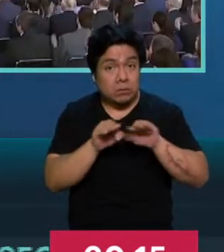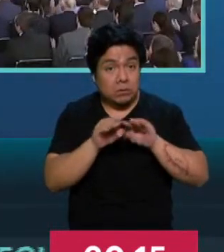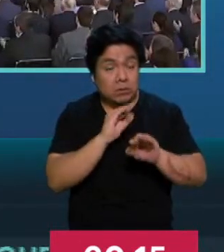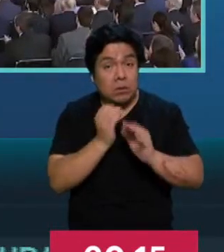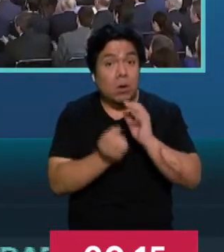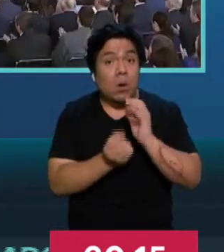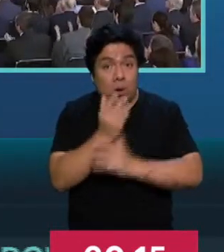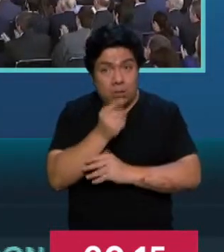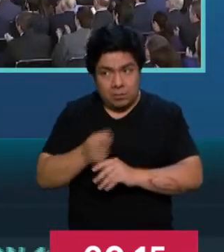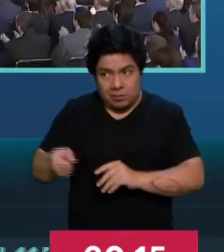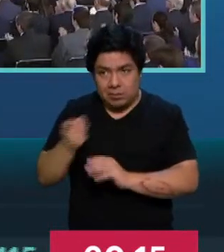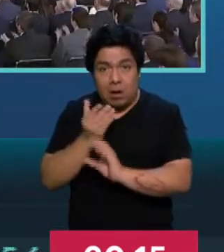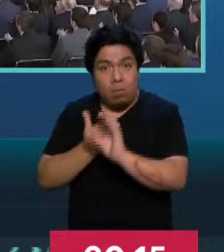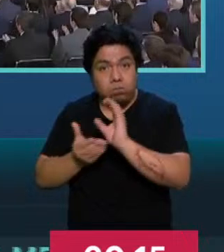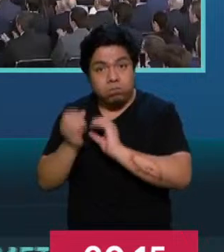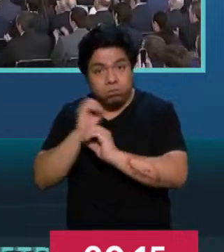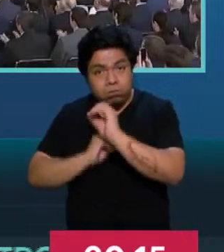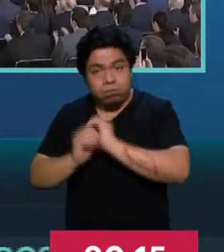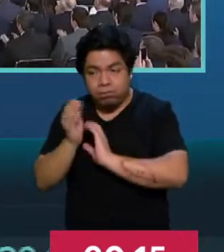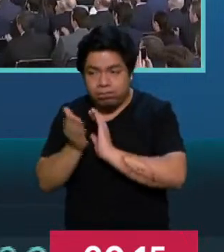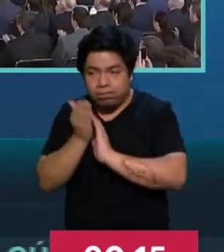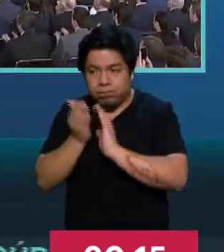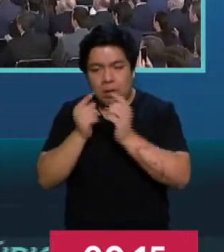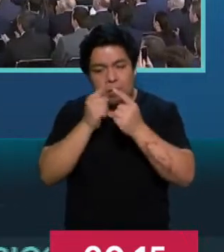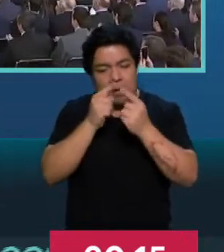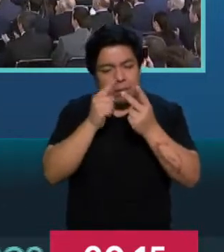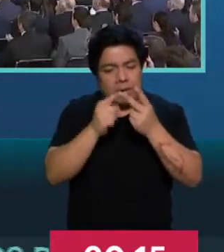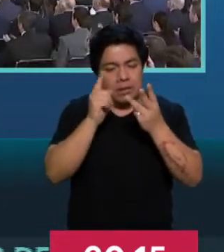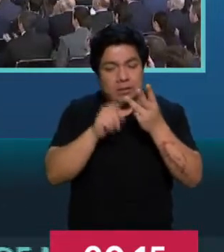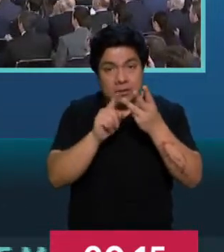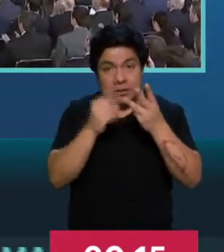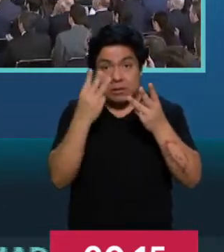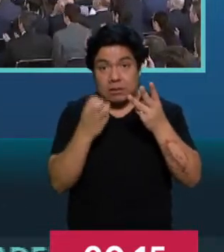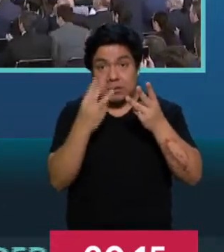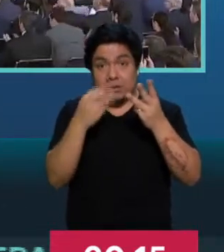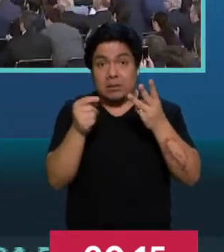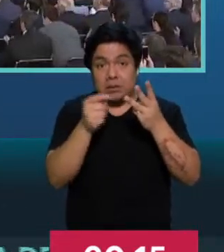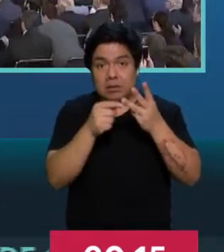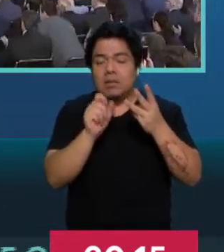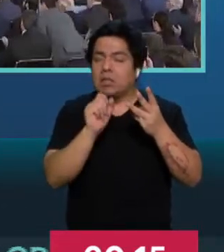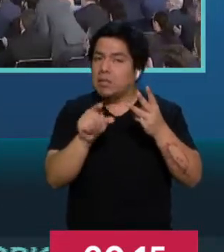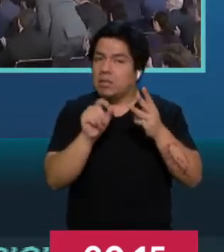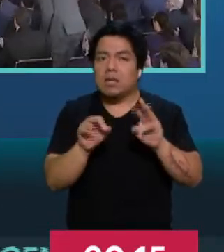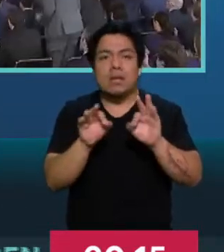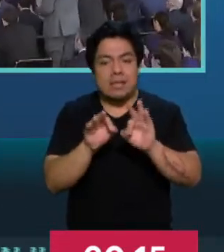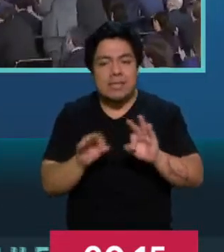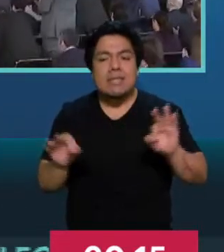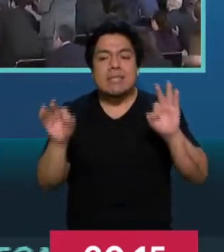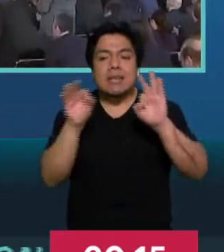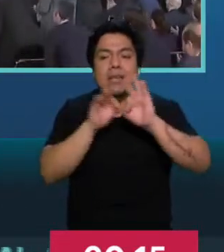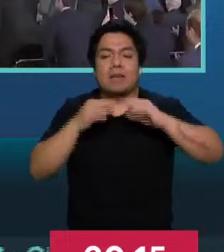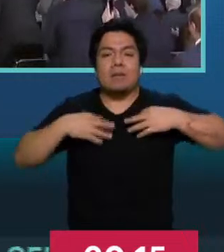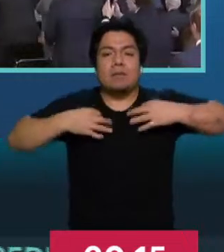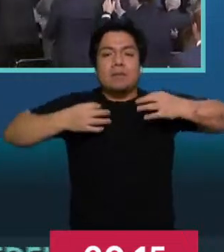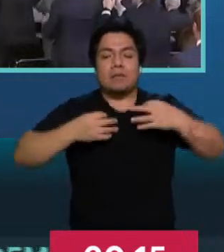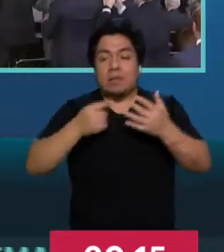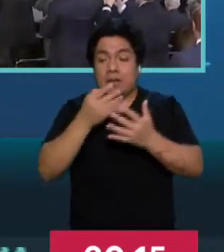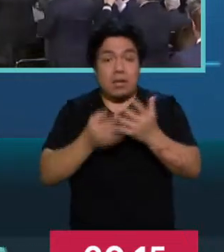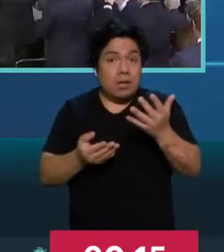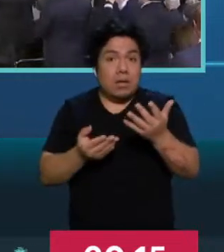la obra pública. Y hay un tercer rubro que me parece muy importante también, que da un